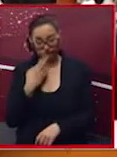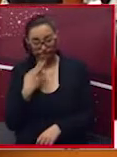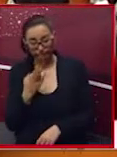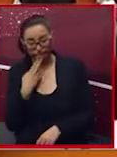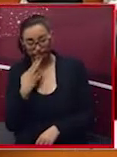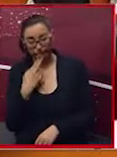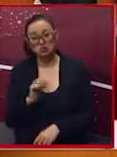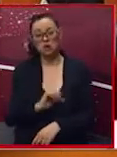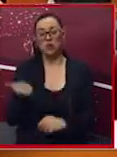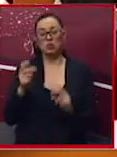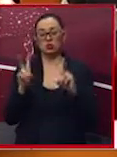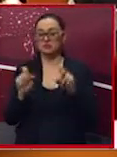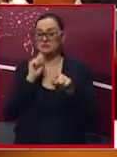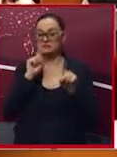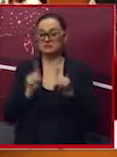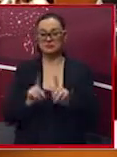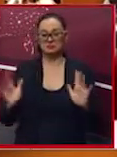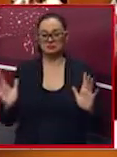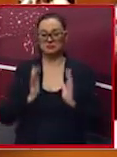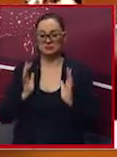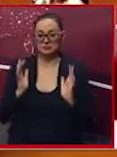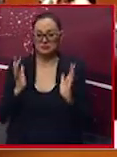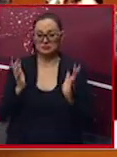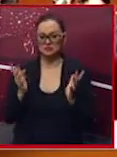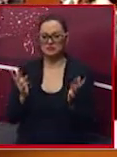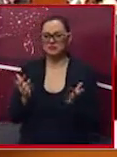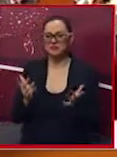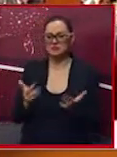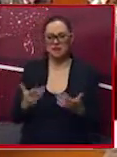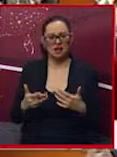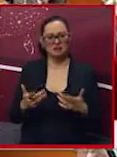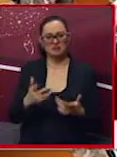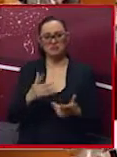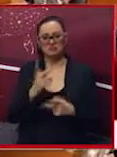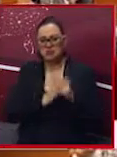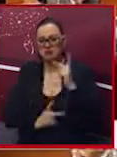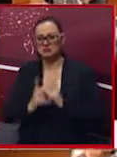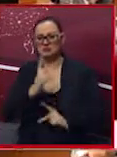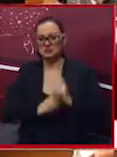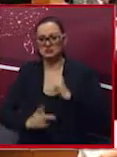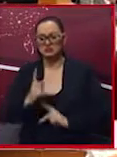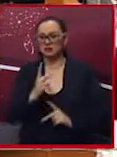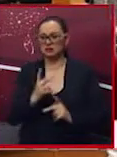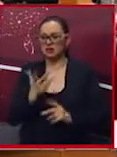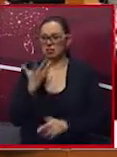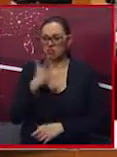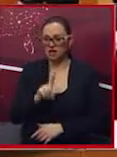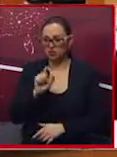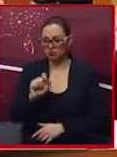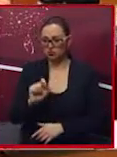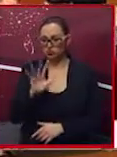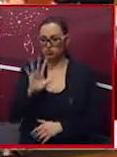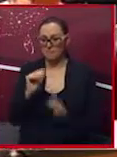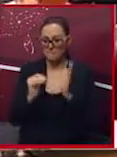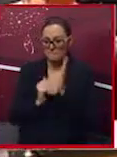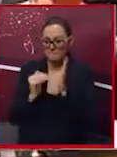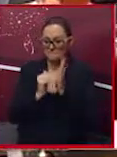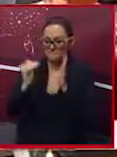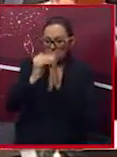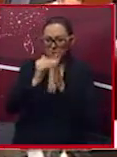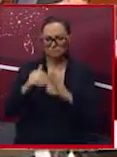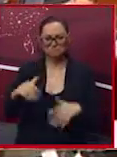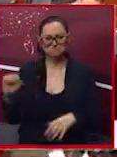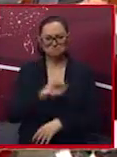Otro tema que nos sorprende, pues es la deuda pública. Ya llegamos a 10.5 billones, la más alta